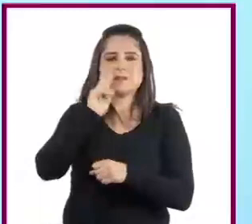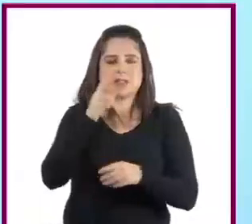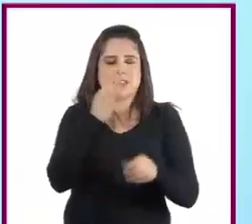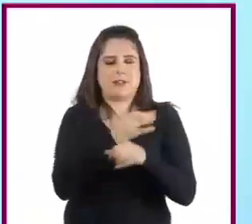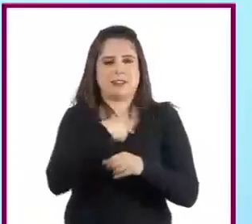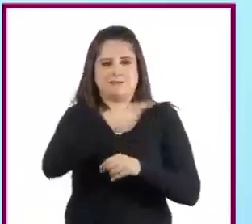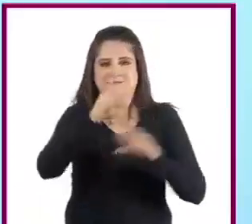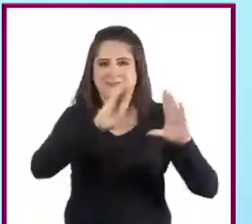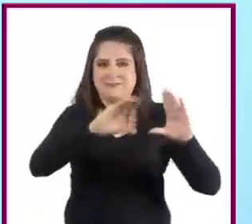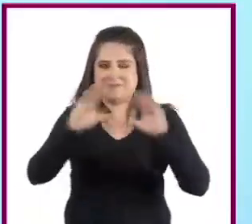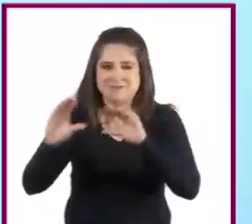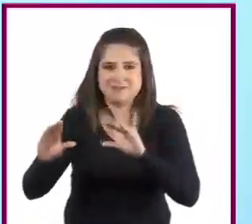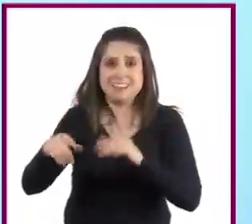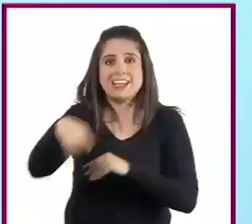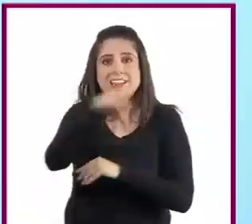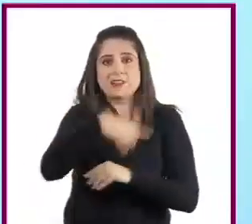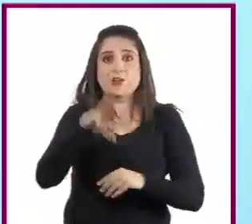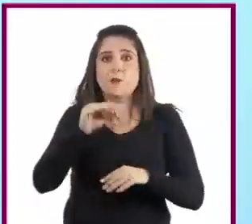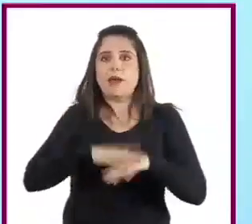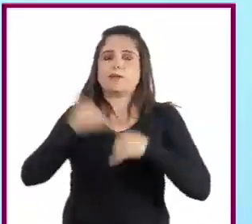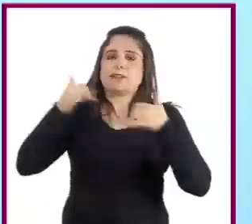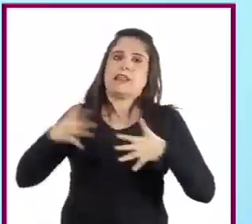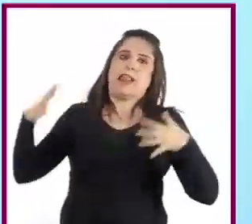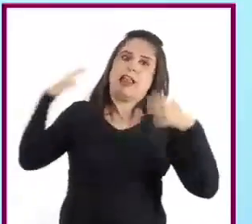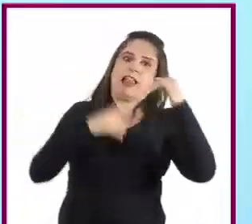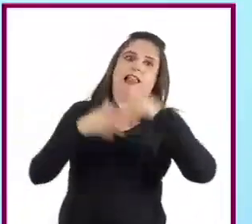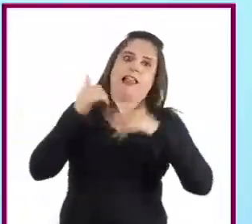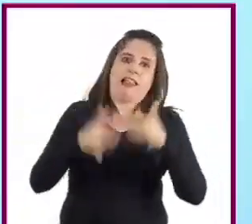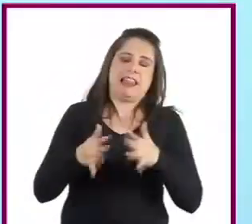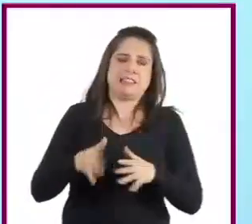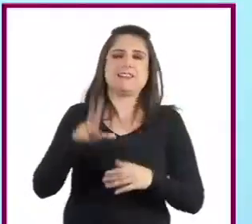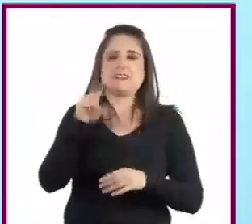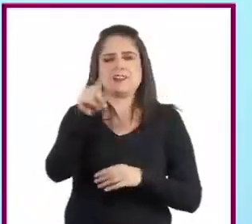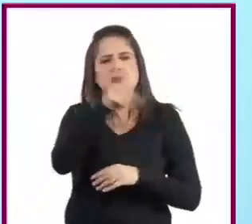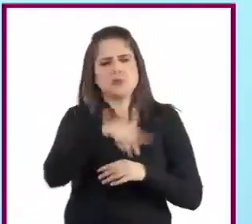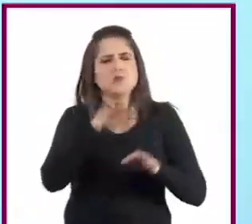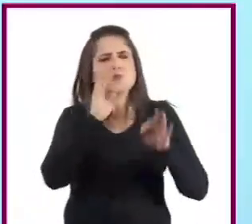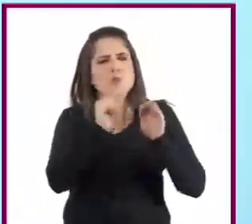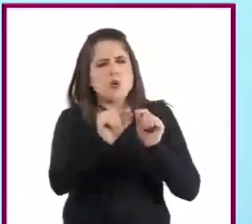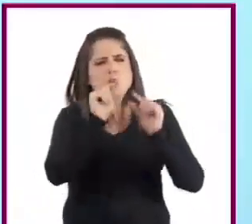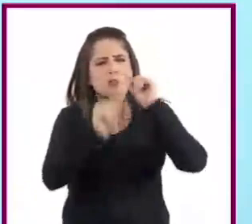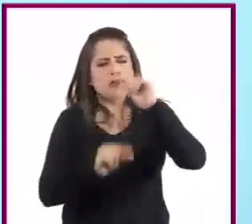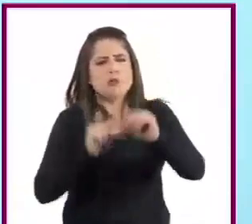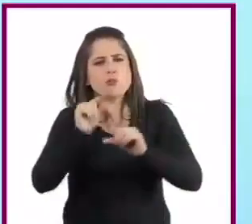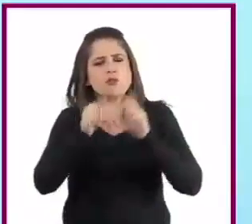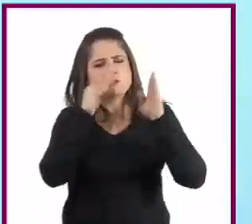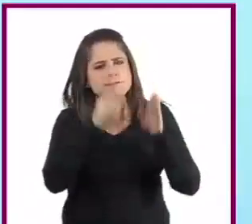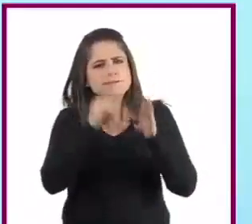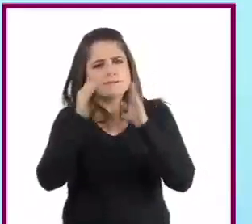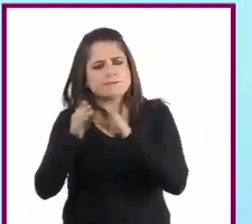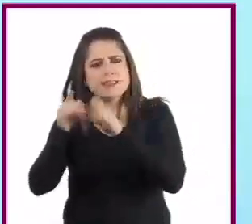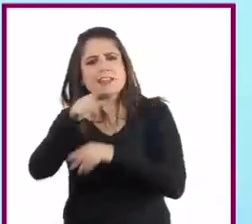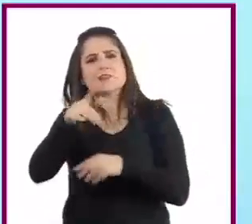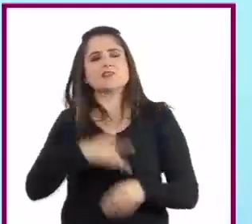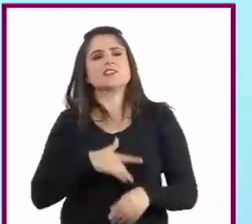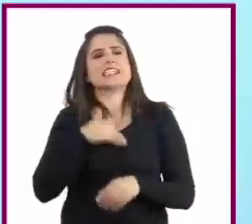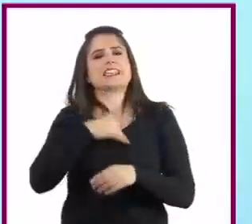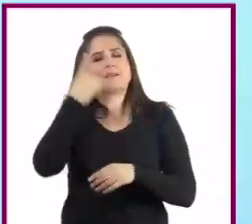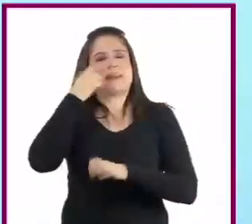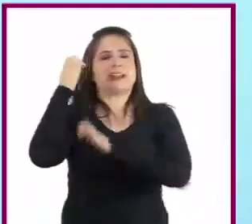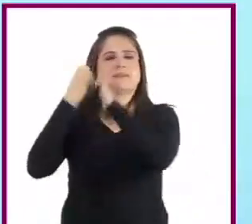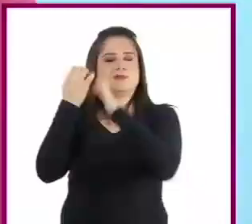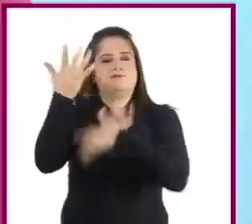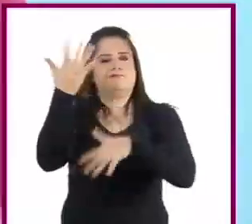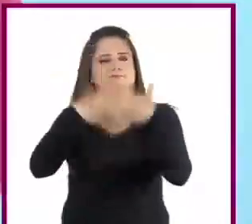esta sesión. Así no se sobrecargarán. Trabajen uno de ellos hasta que se sientan con confianza suficiente para